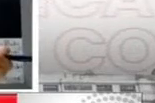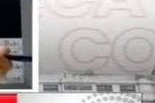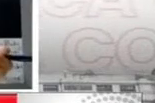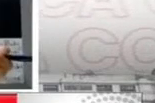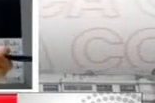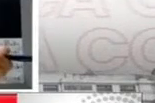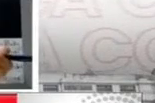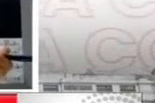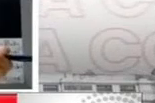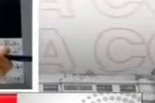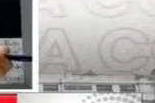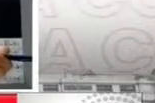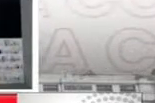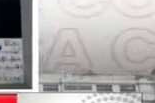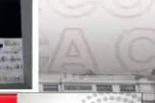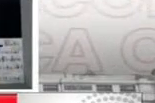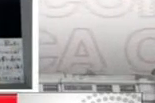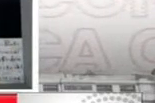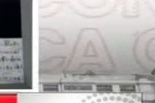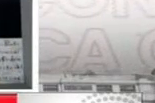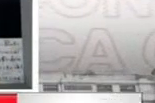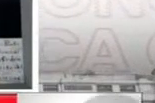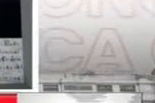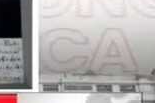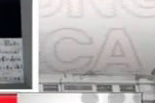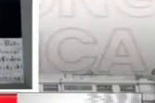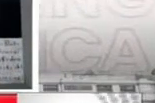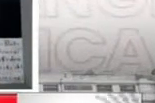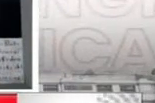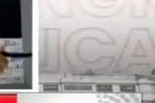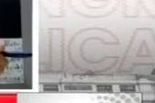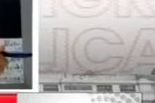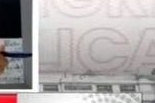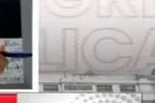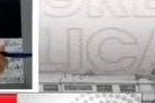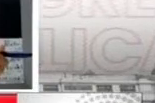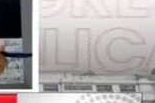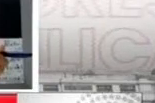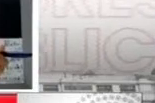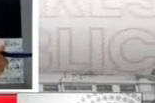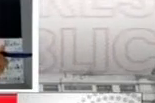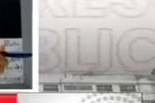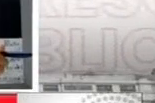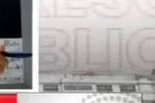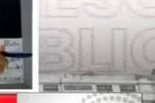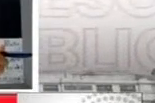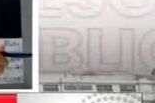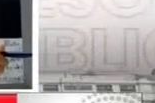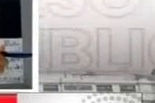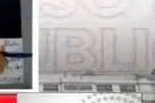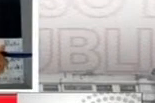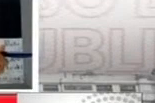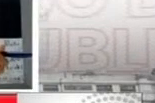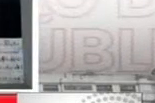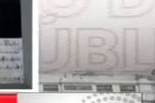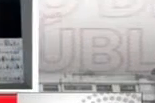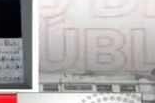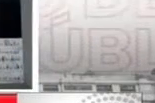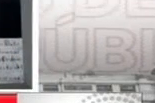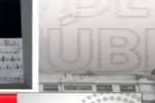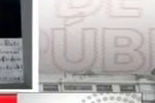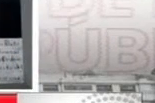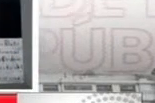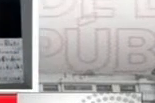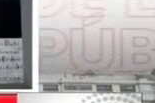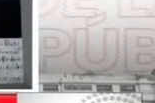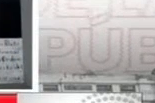municipio, y lo que sí vamos a hacer, porque además entendemos que esta es una población altamente vulnerable, es conversar